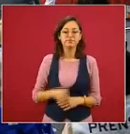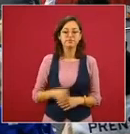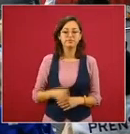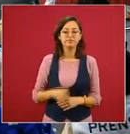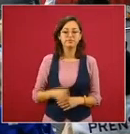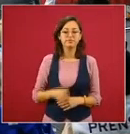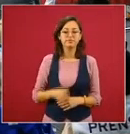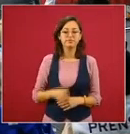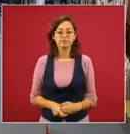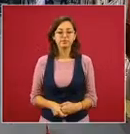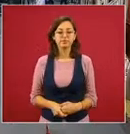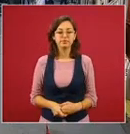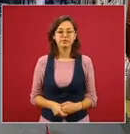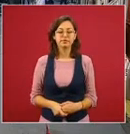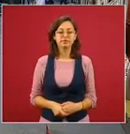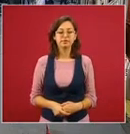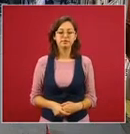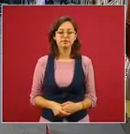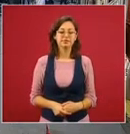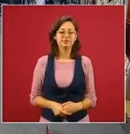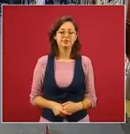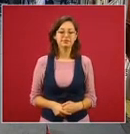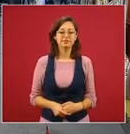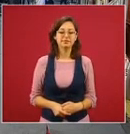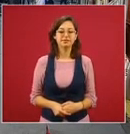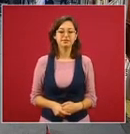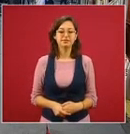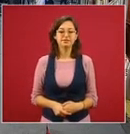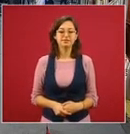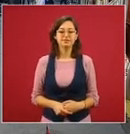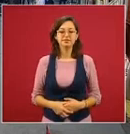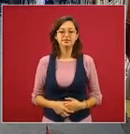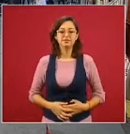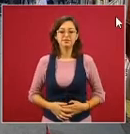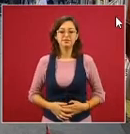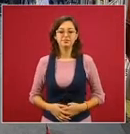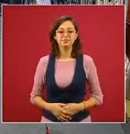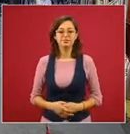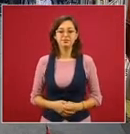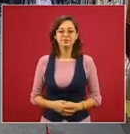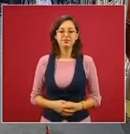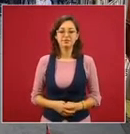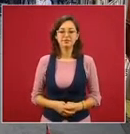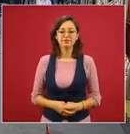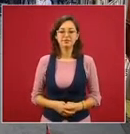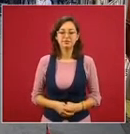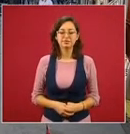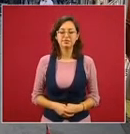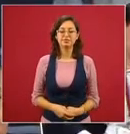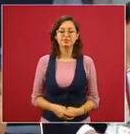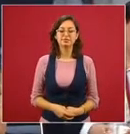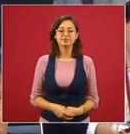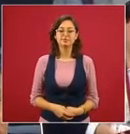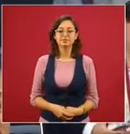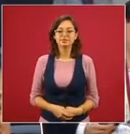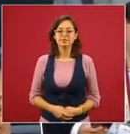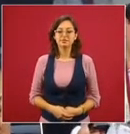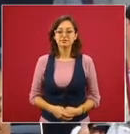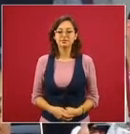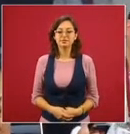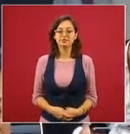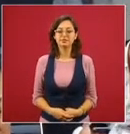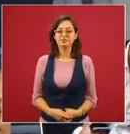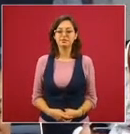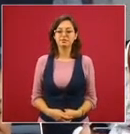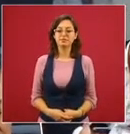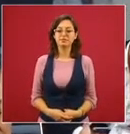Pública durante el periodo del expresidente Calderón dio carpetazo y archivó 12 denuncias de policías en